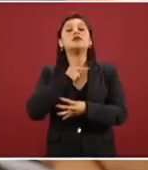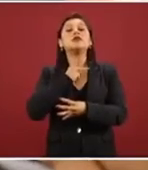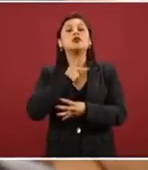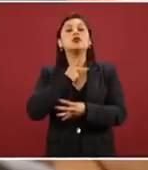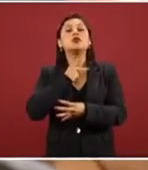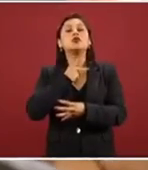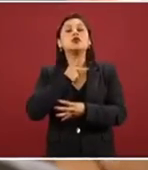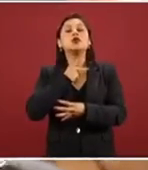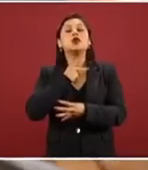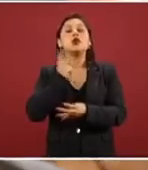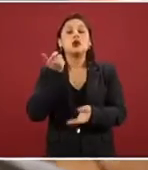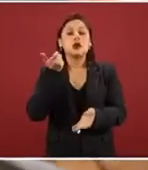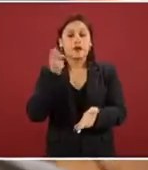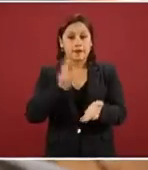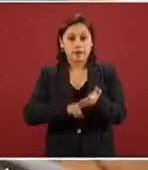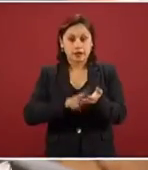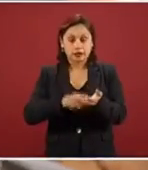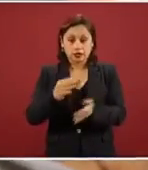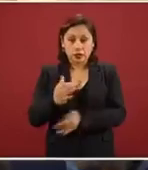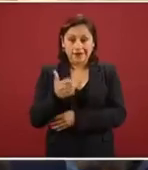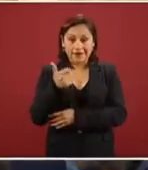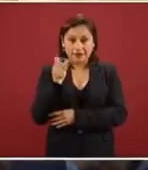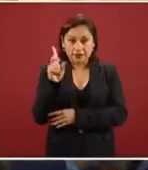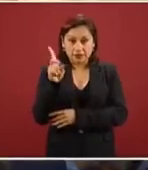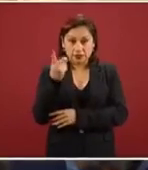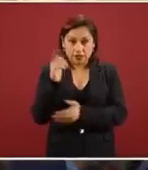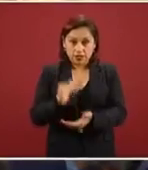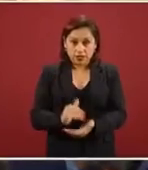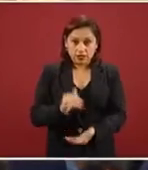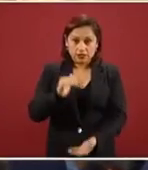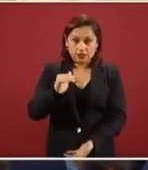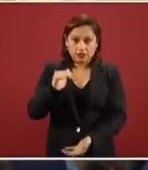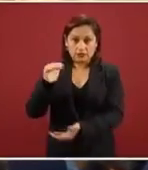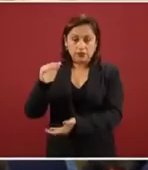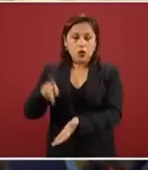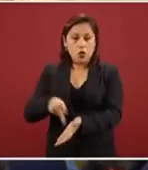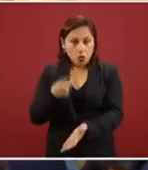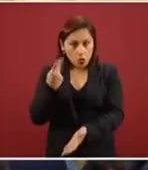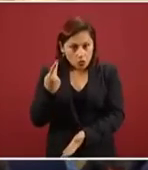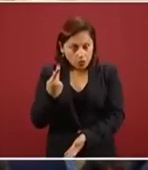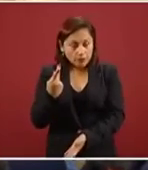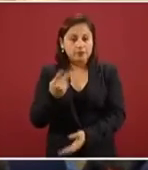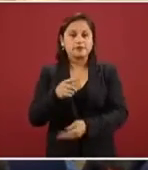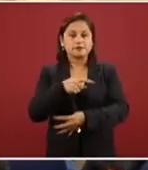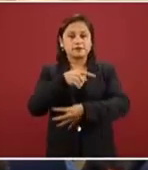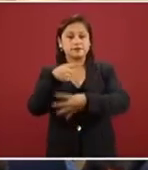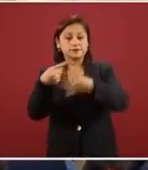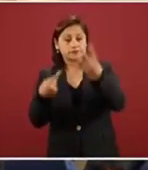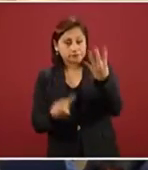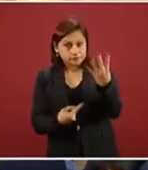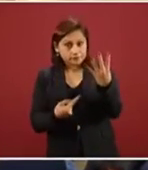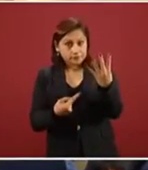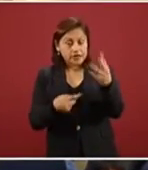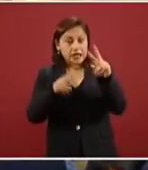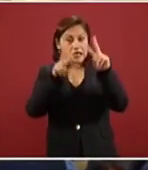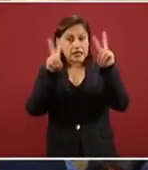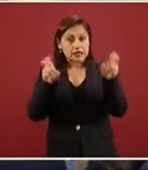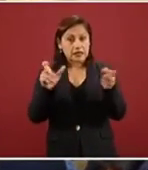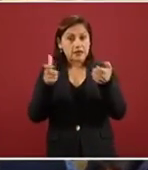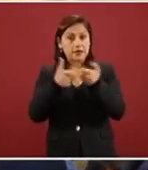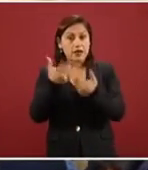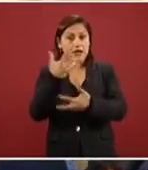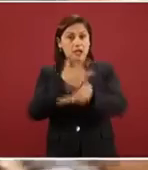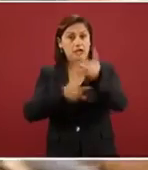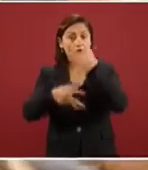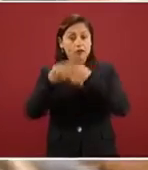56 dólares por barril. Estos factores económicos mitigan